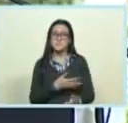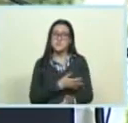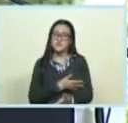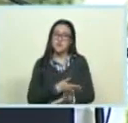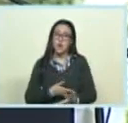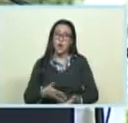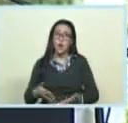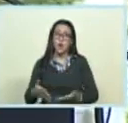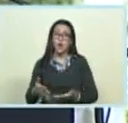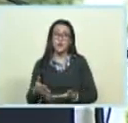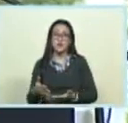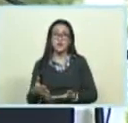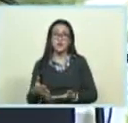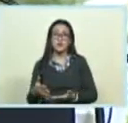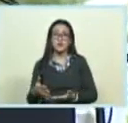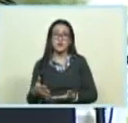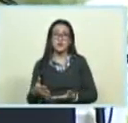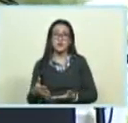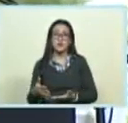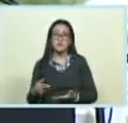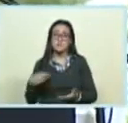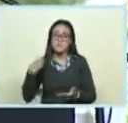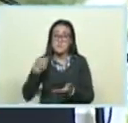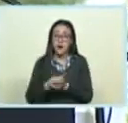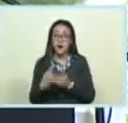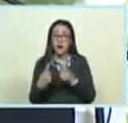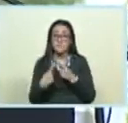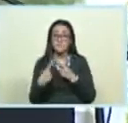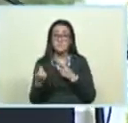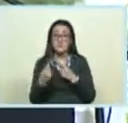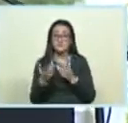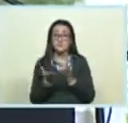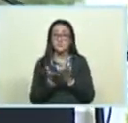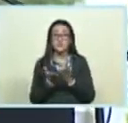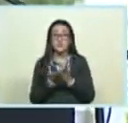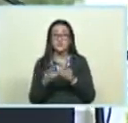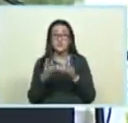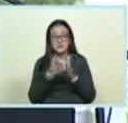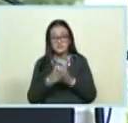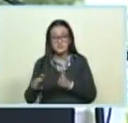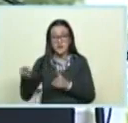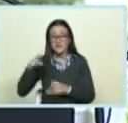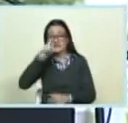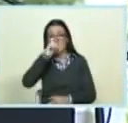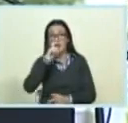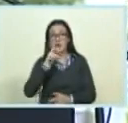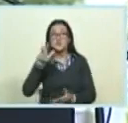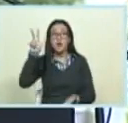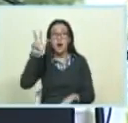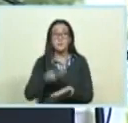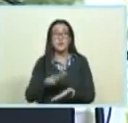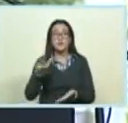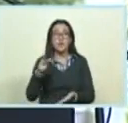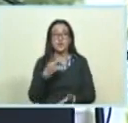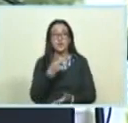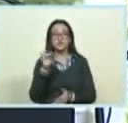217.000 millones de bolívares para pagar el pasaje estudiantil en lo que resta de año. Aprobado